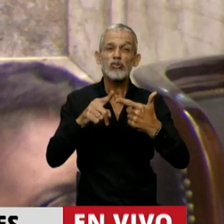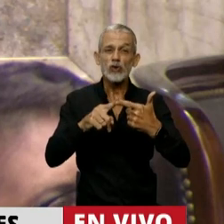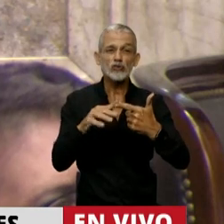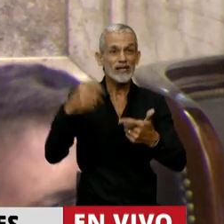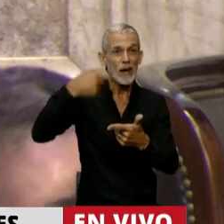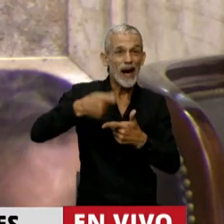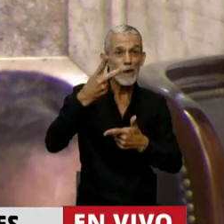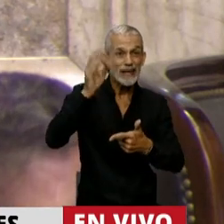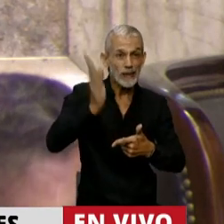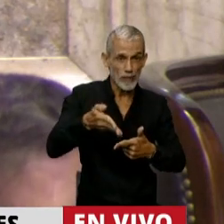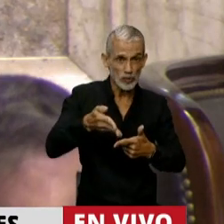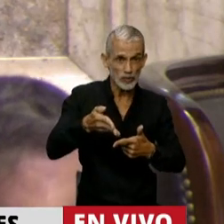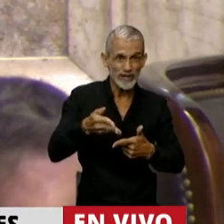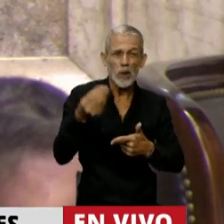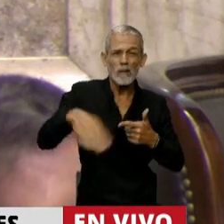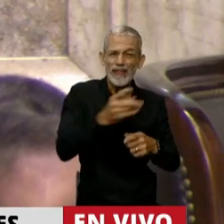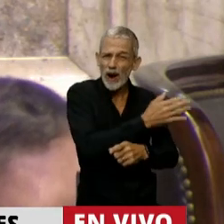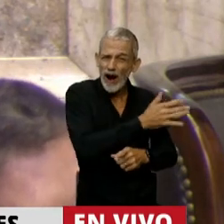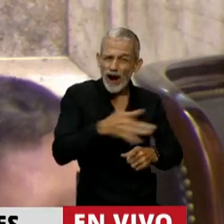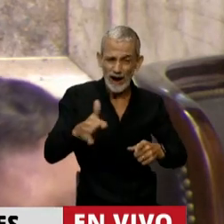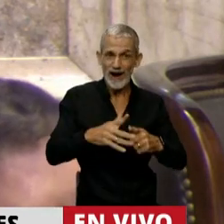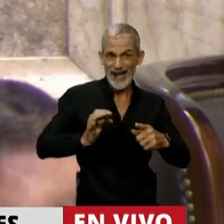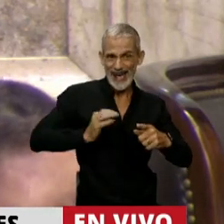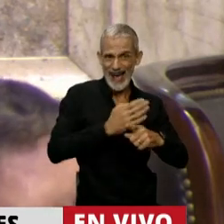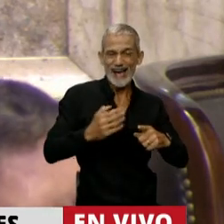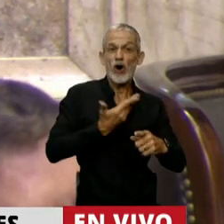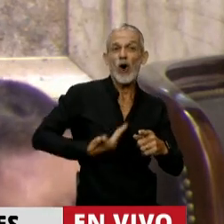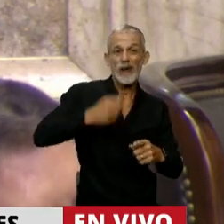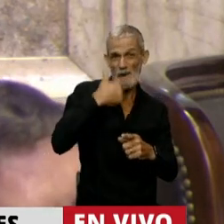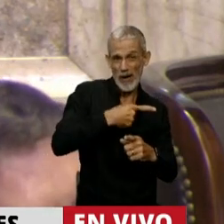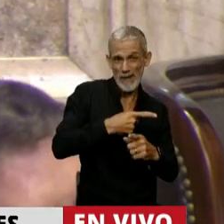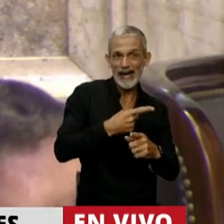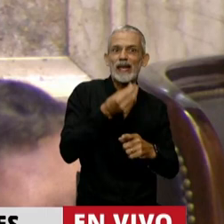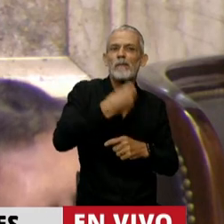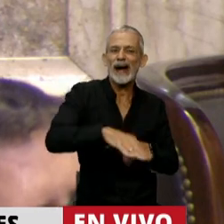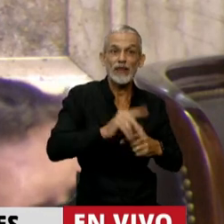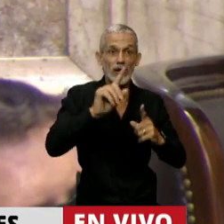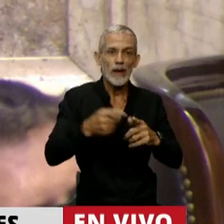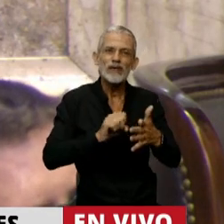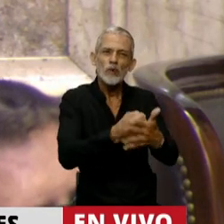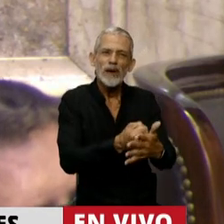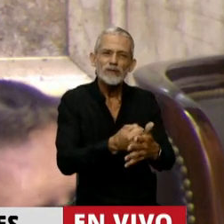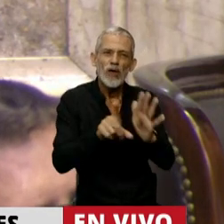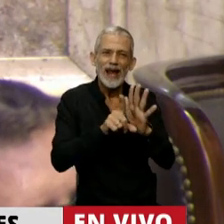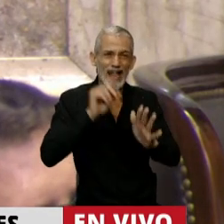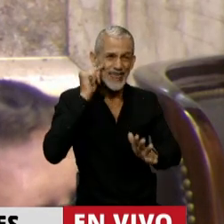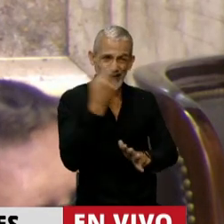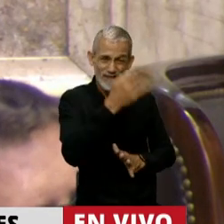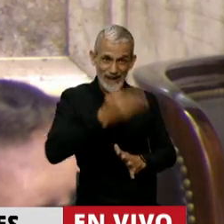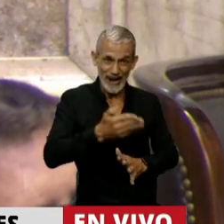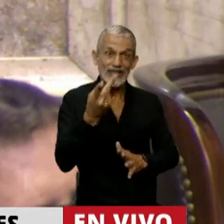se le pague el 20% que perdieron los jubilados con el gobierno de Macri y lo perdido por la suspensión de la movilidad del